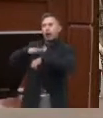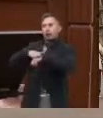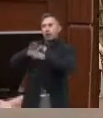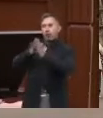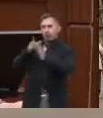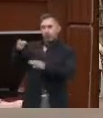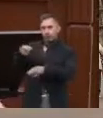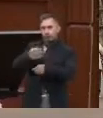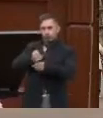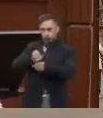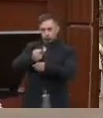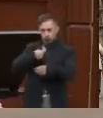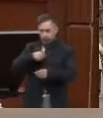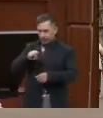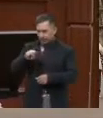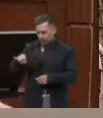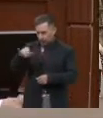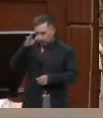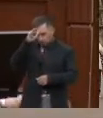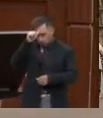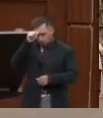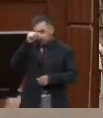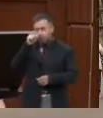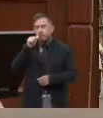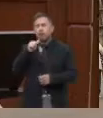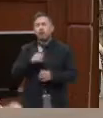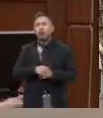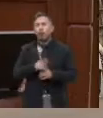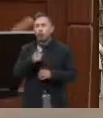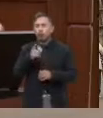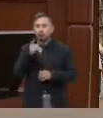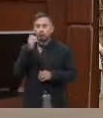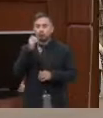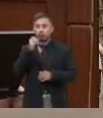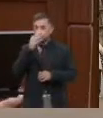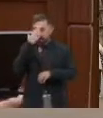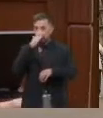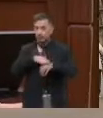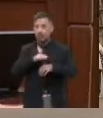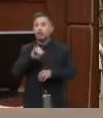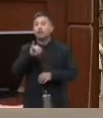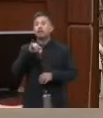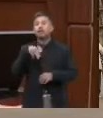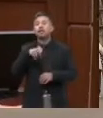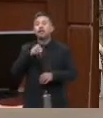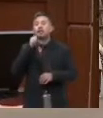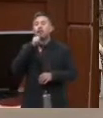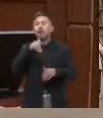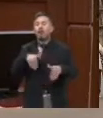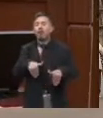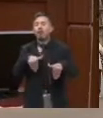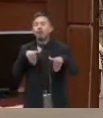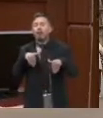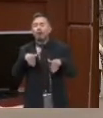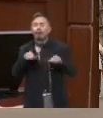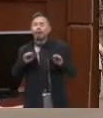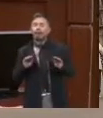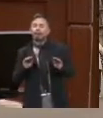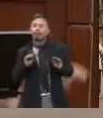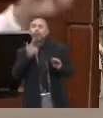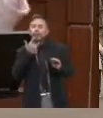Y también algo que yo no quiero dejar pasar es que aquí se dice que el INE atiende a la tribuna y no al derecho. Discúlpenme,